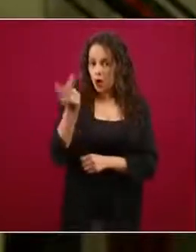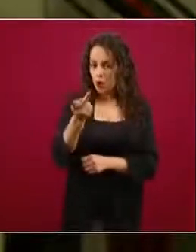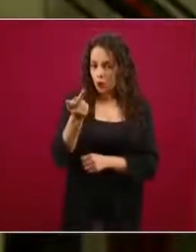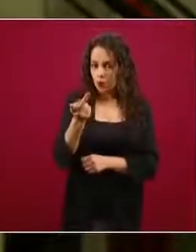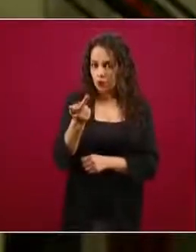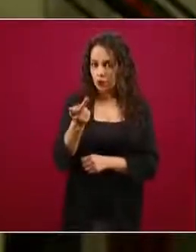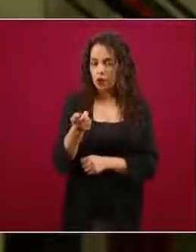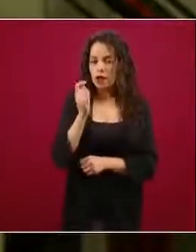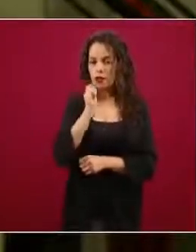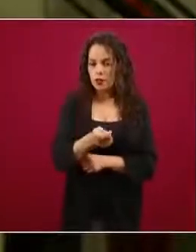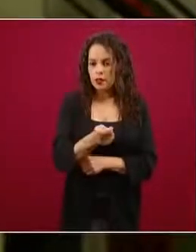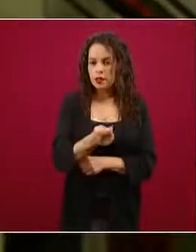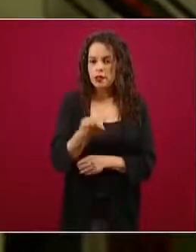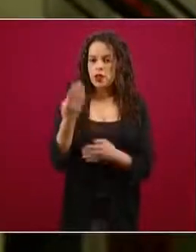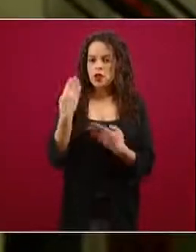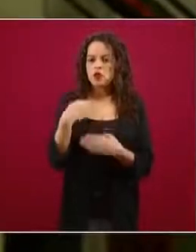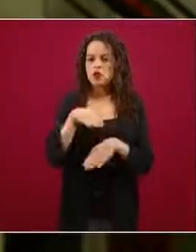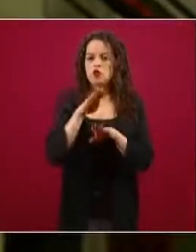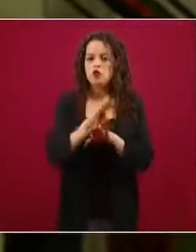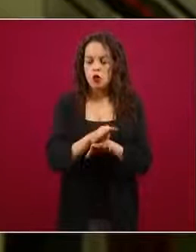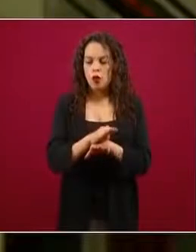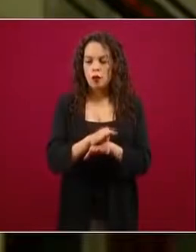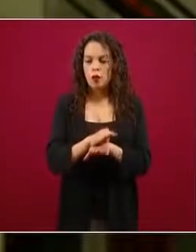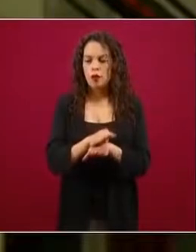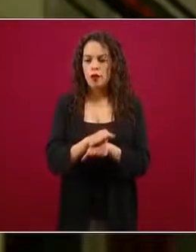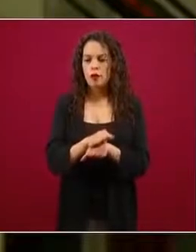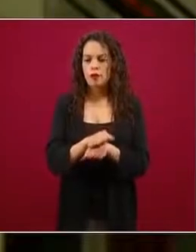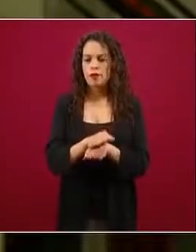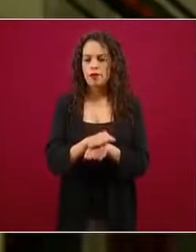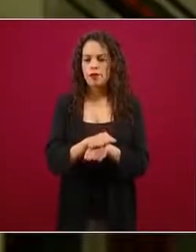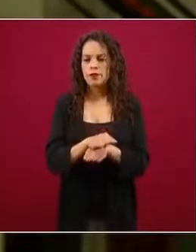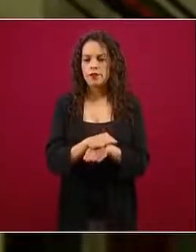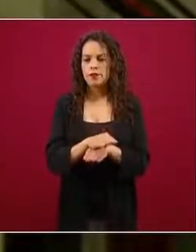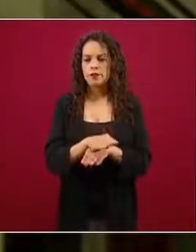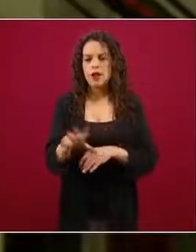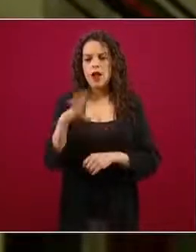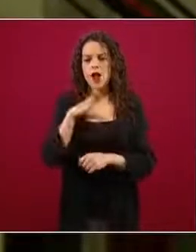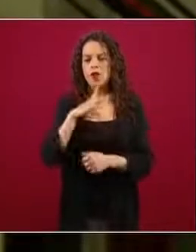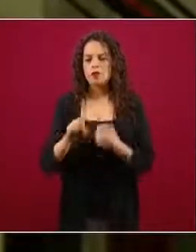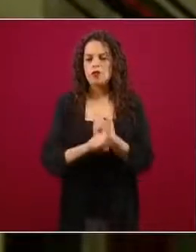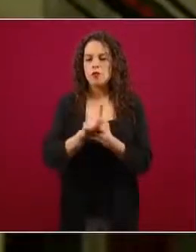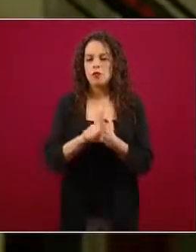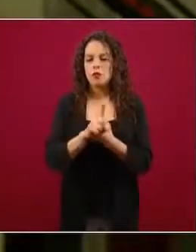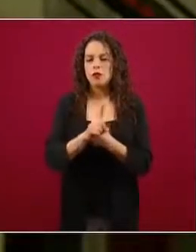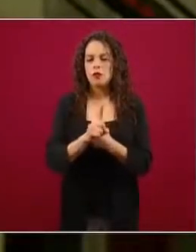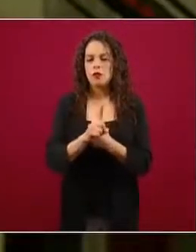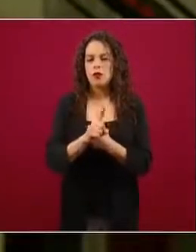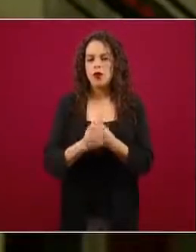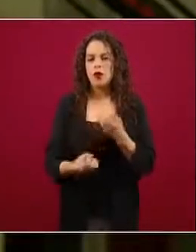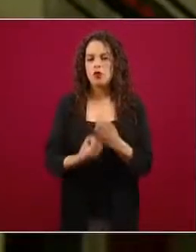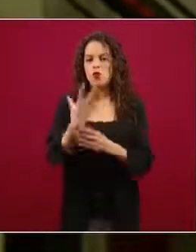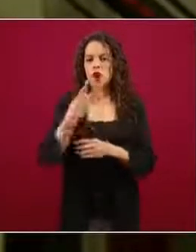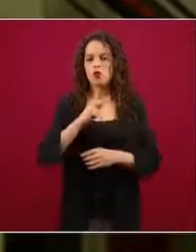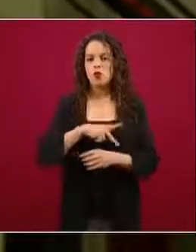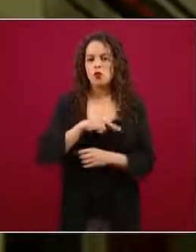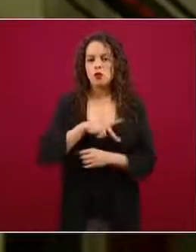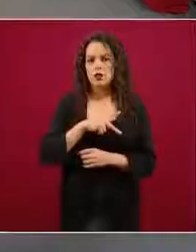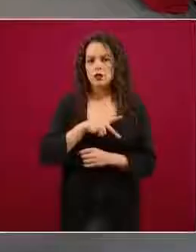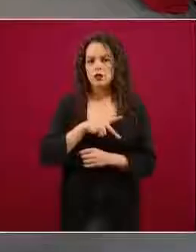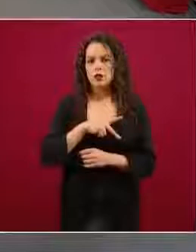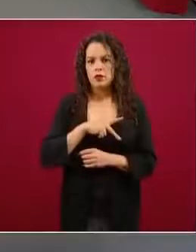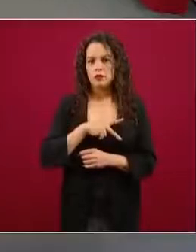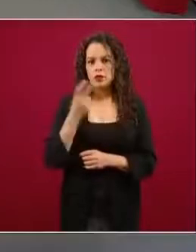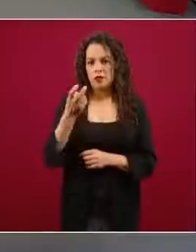el estado del arte de la afectación que tiene el nuevo coronavirus sobre los órganos, digo particular, pero